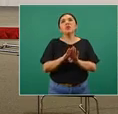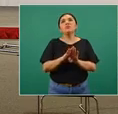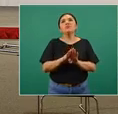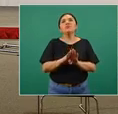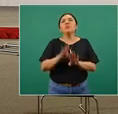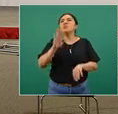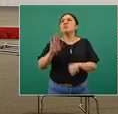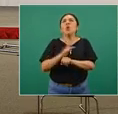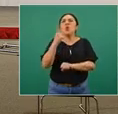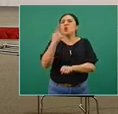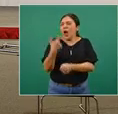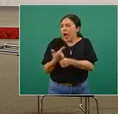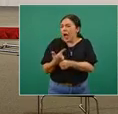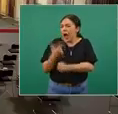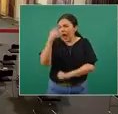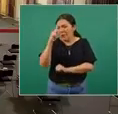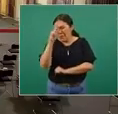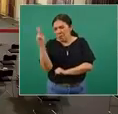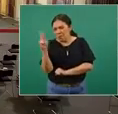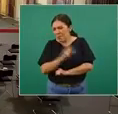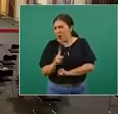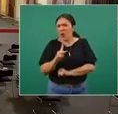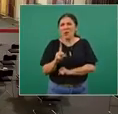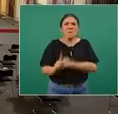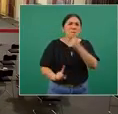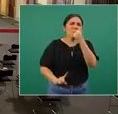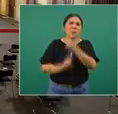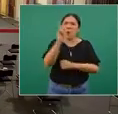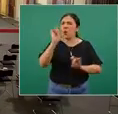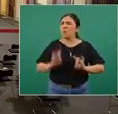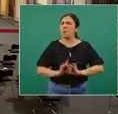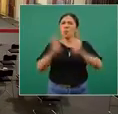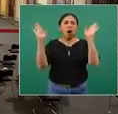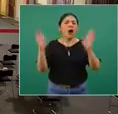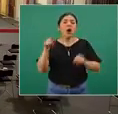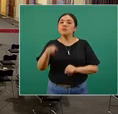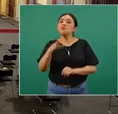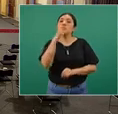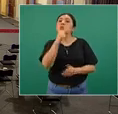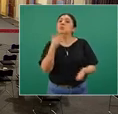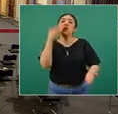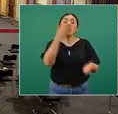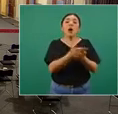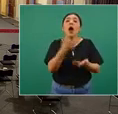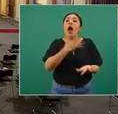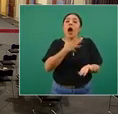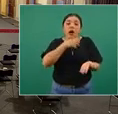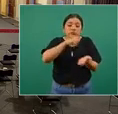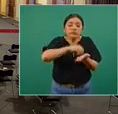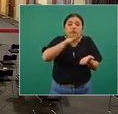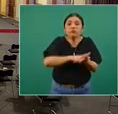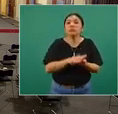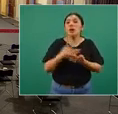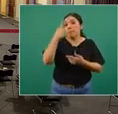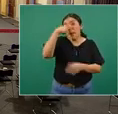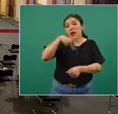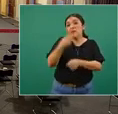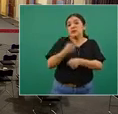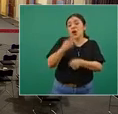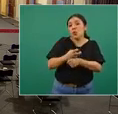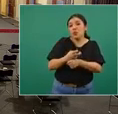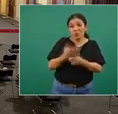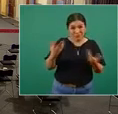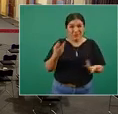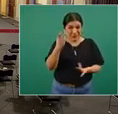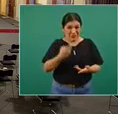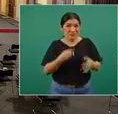una razón de fuerza muy grande, dado que tienen programada su aplicación de segunda dosis. A lo que